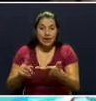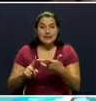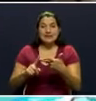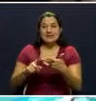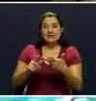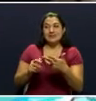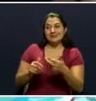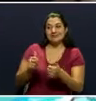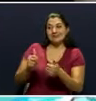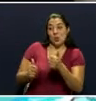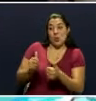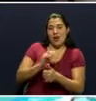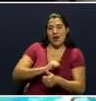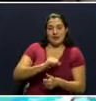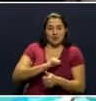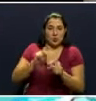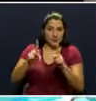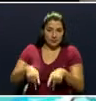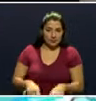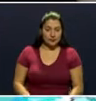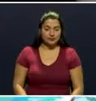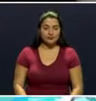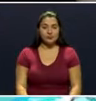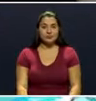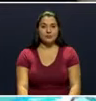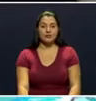sociedades a estas medidas.